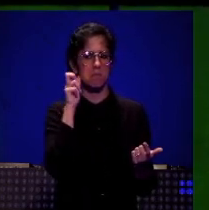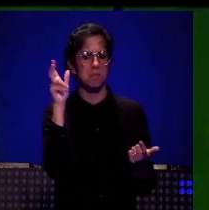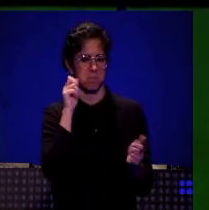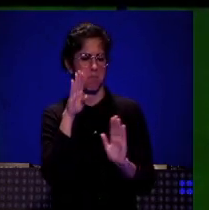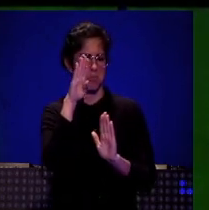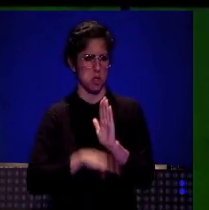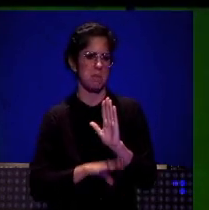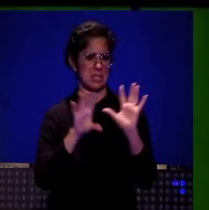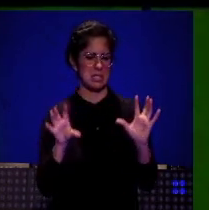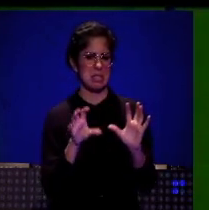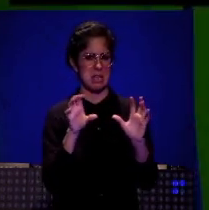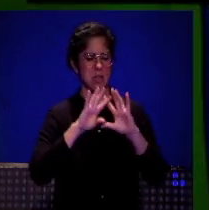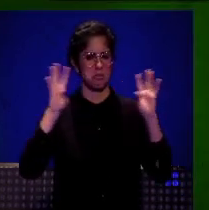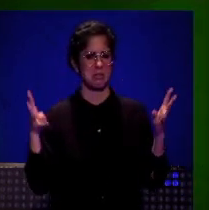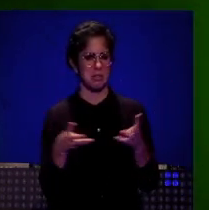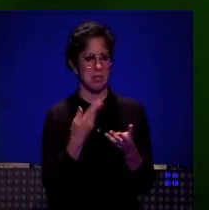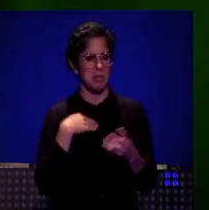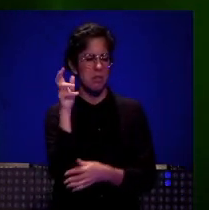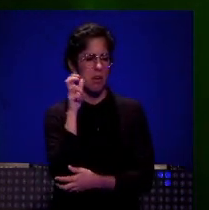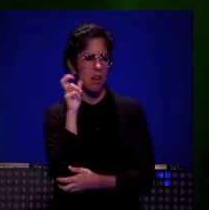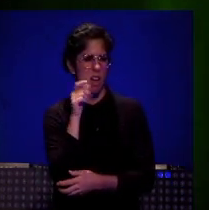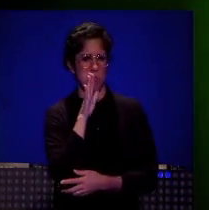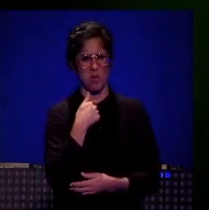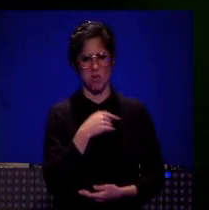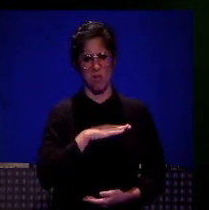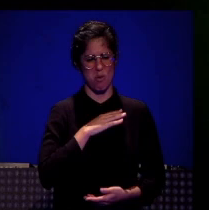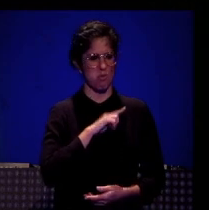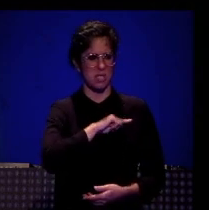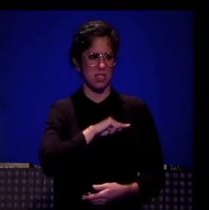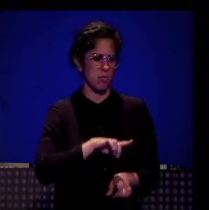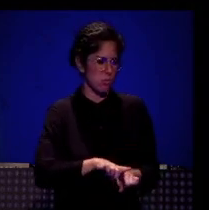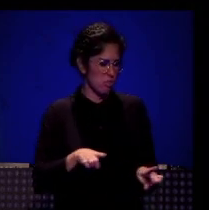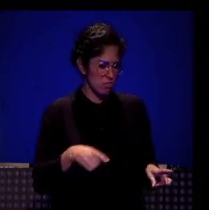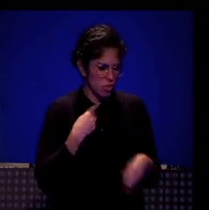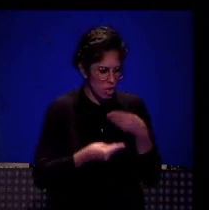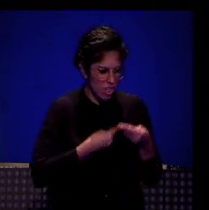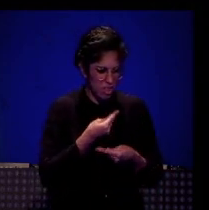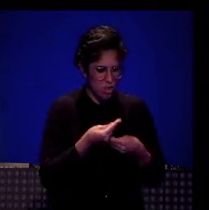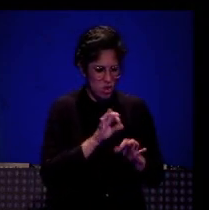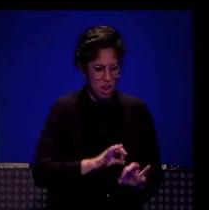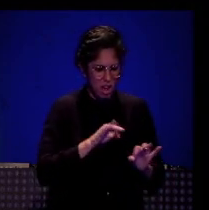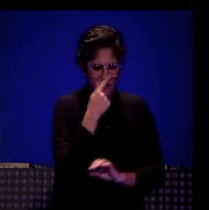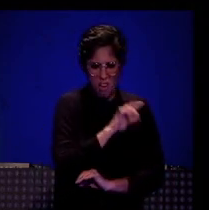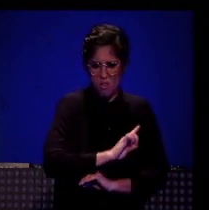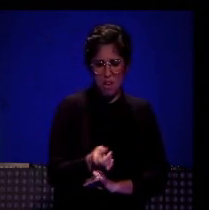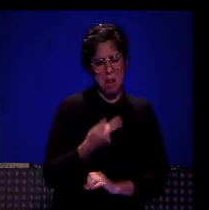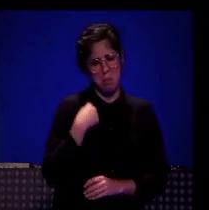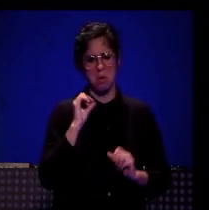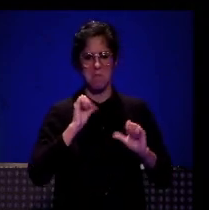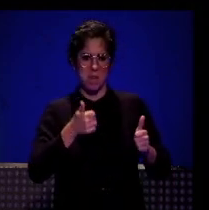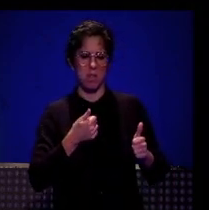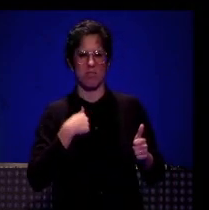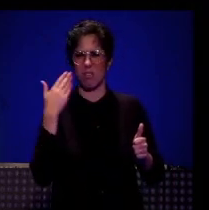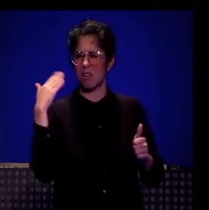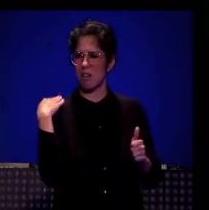no me siento productivo pues voy a comenzar a hacer yo 11 sobre lo que sea en ese momento tenía un iphone pues sobre